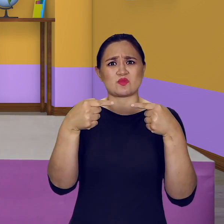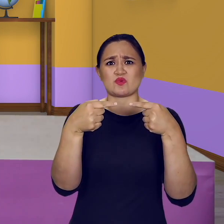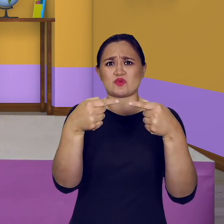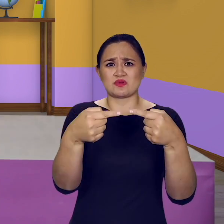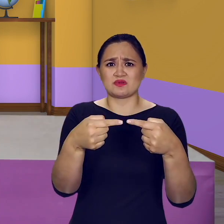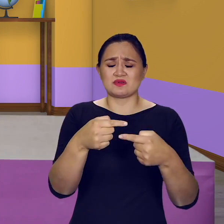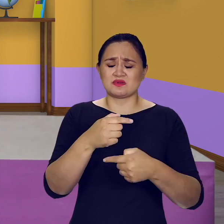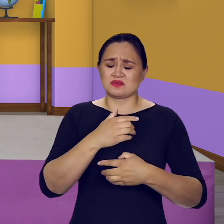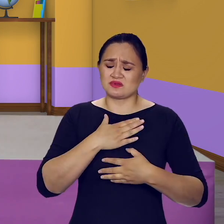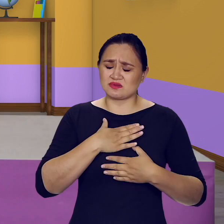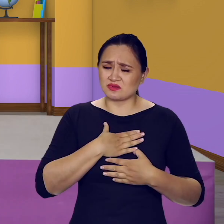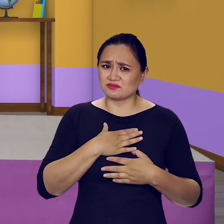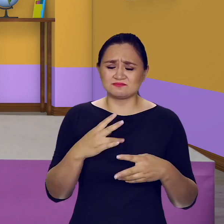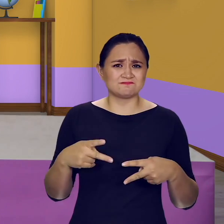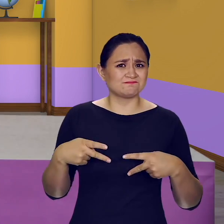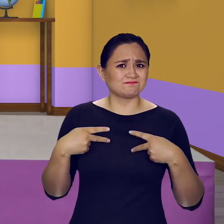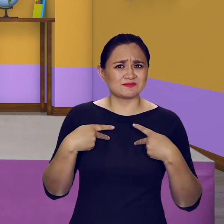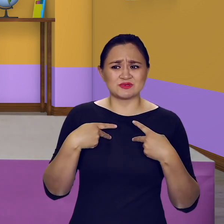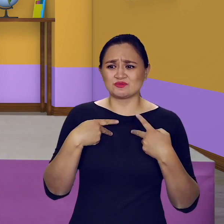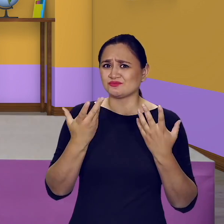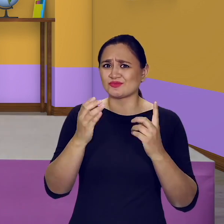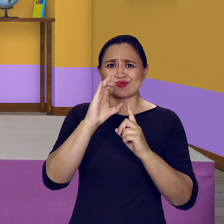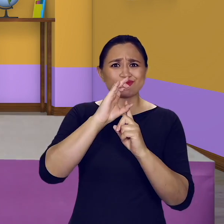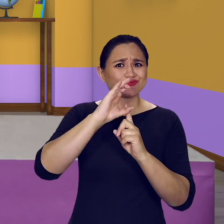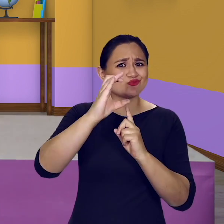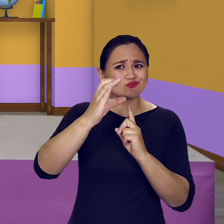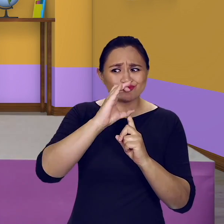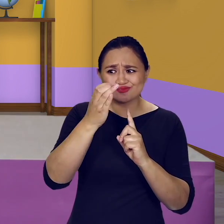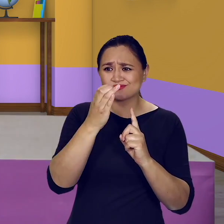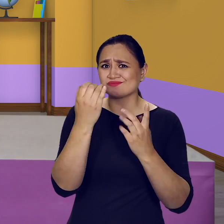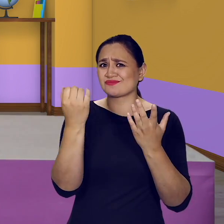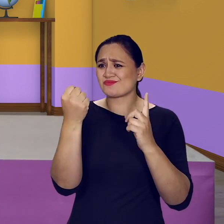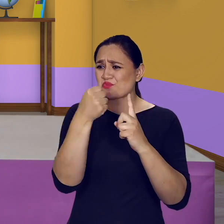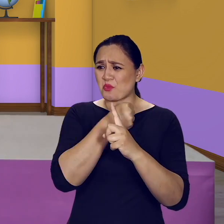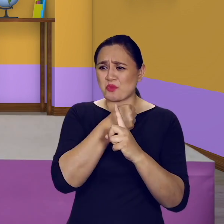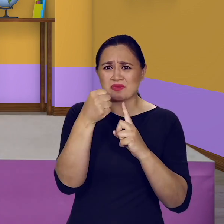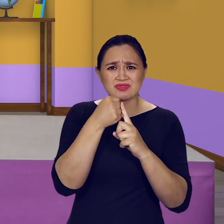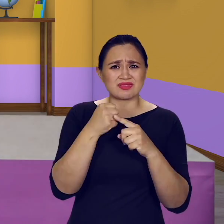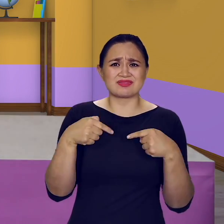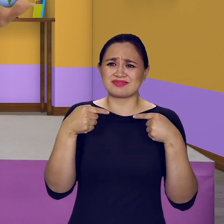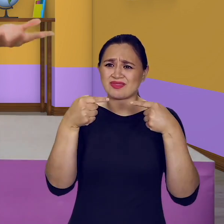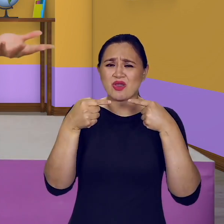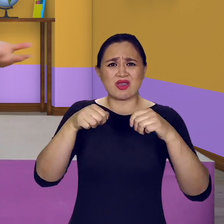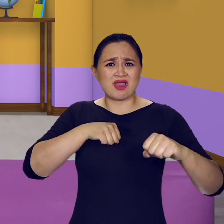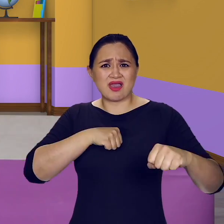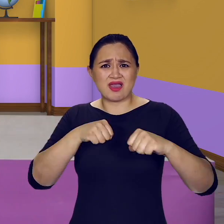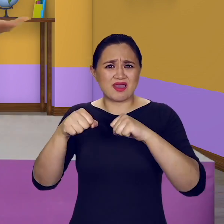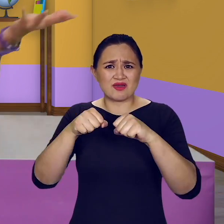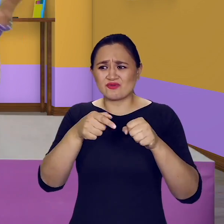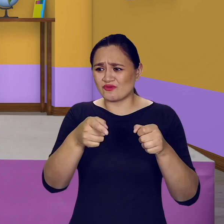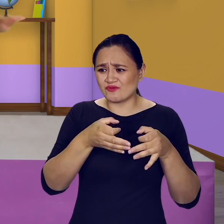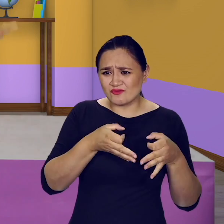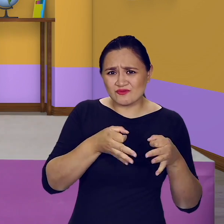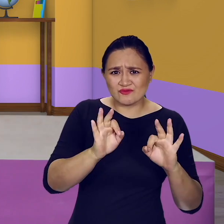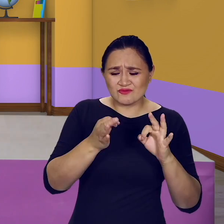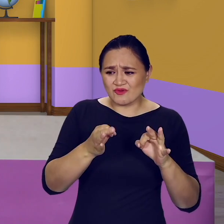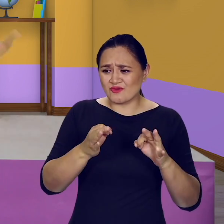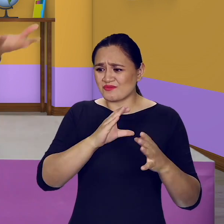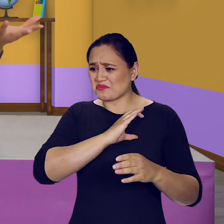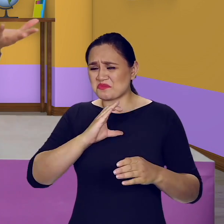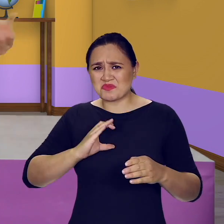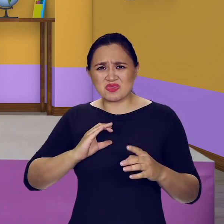diario. Lamentablemente, vivimos en una cultura de violencia. Día a día se actúa con patrones de